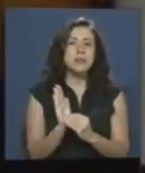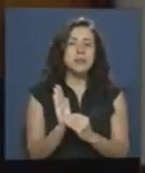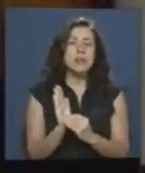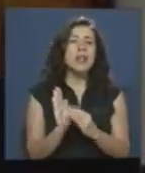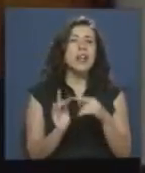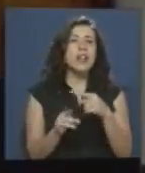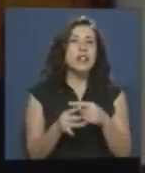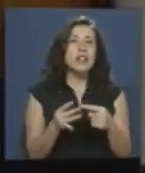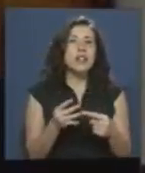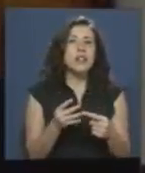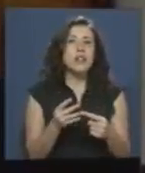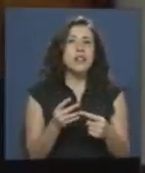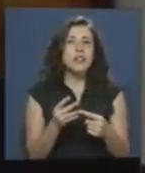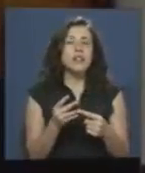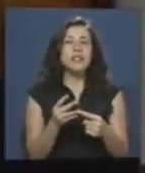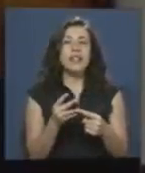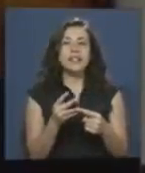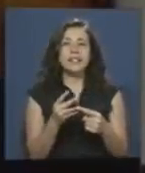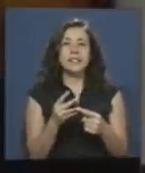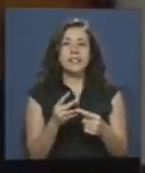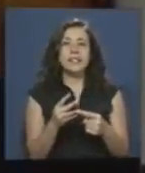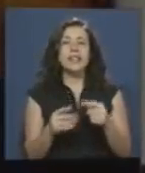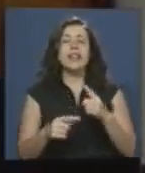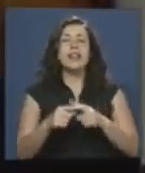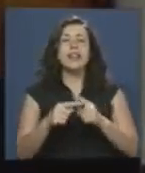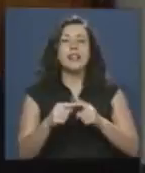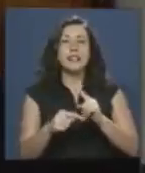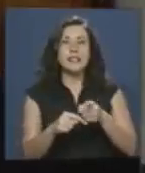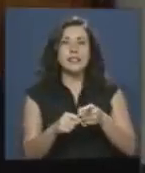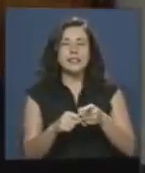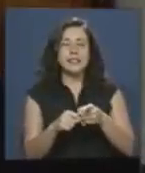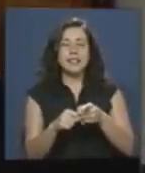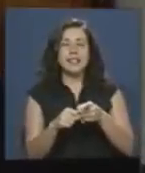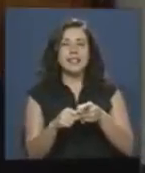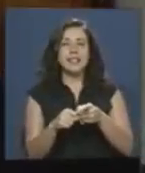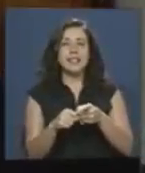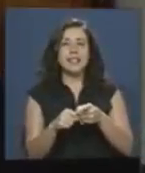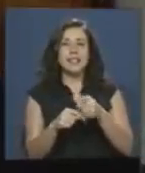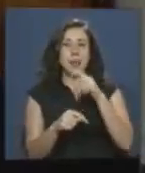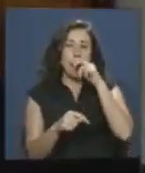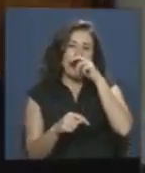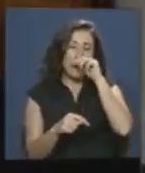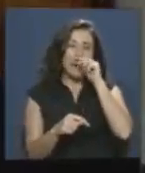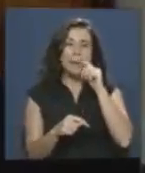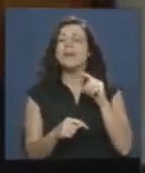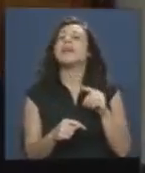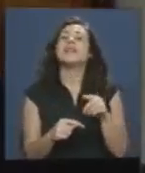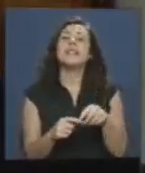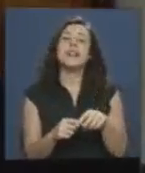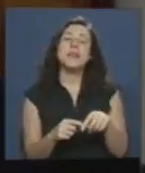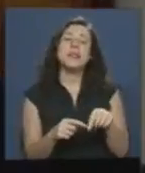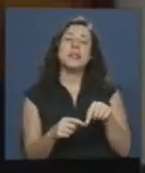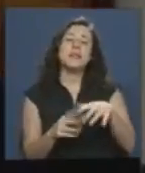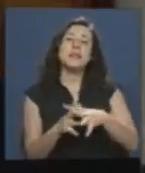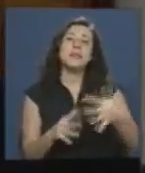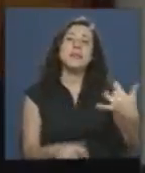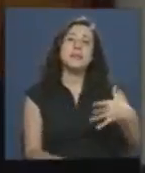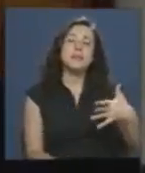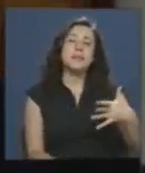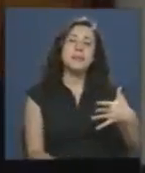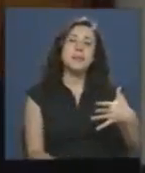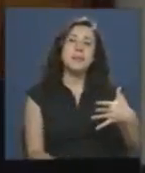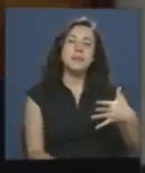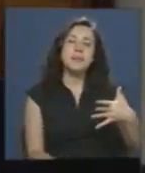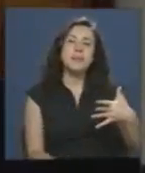que sencillamente los nuevos tiempos exigían que este Congreso los mejorara. Entre los más importantes que podemos